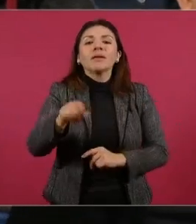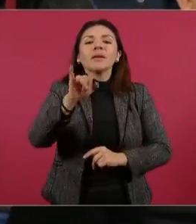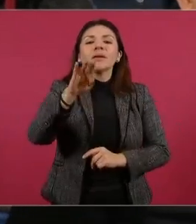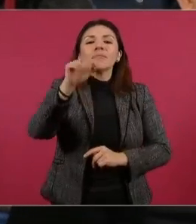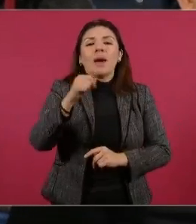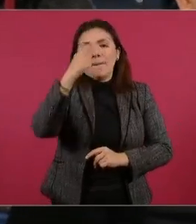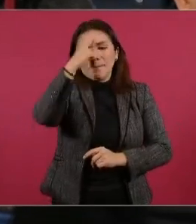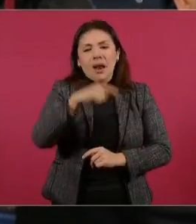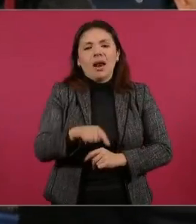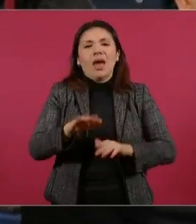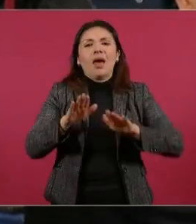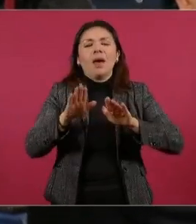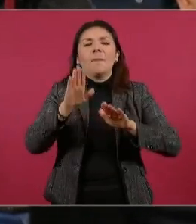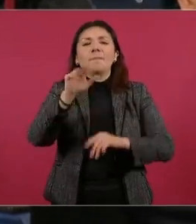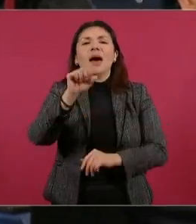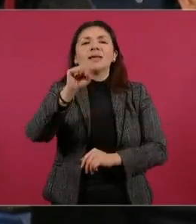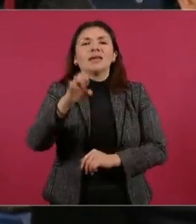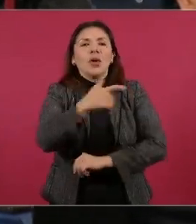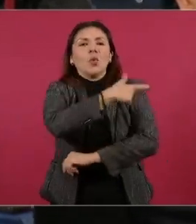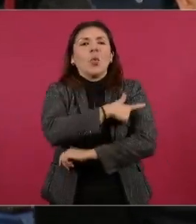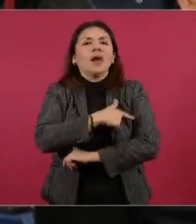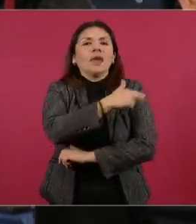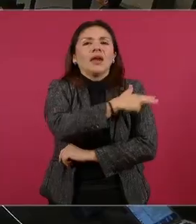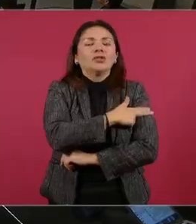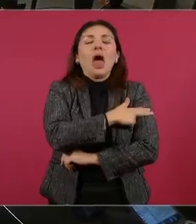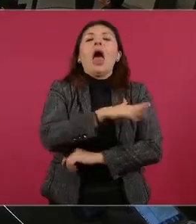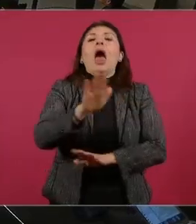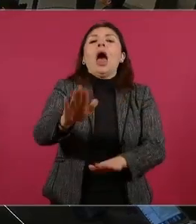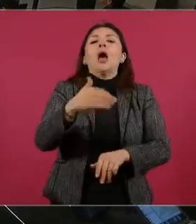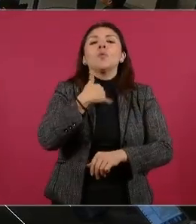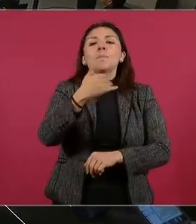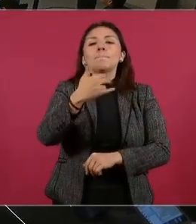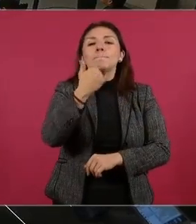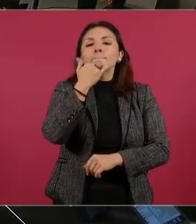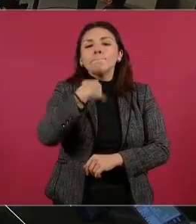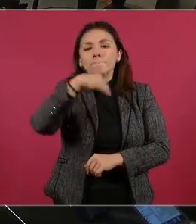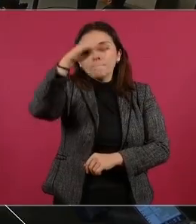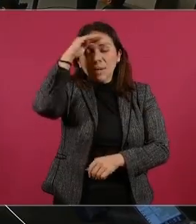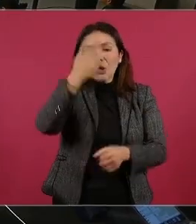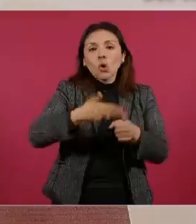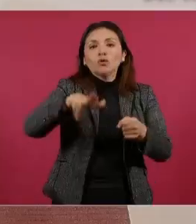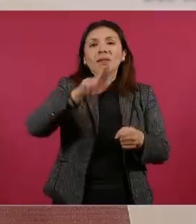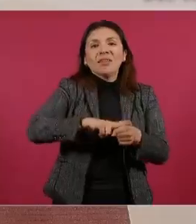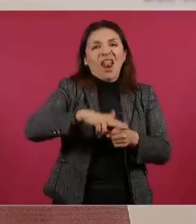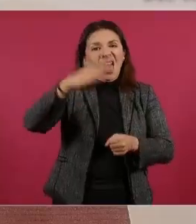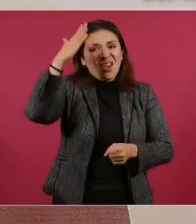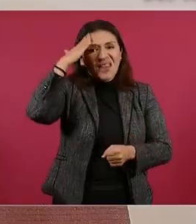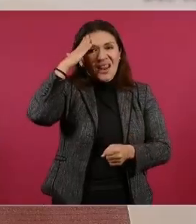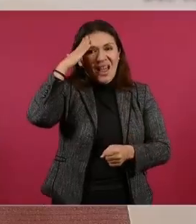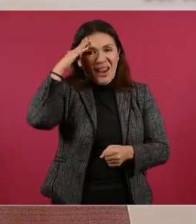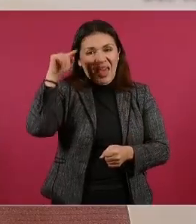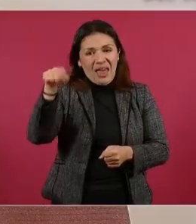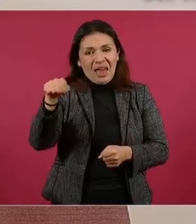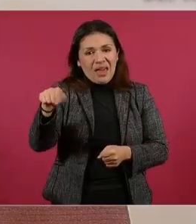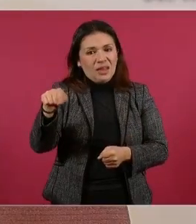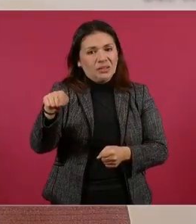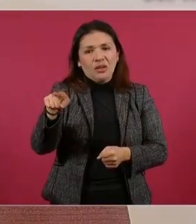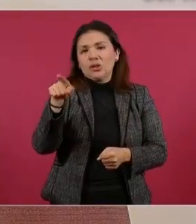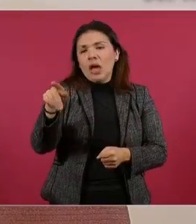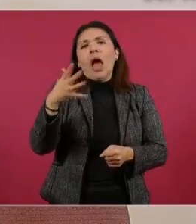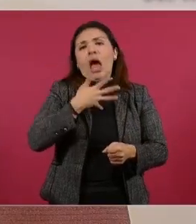base de la guardia nacional es me refiero el hospital general que es el que forma parte del plan de Justicia para